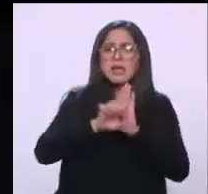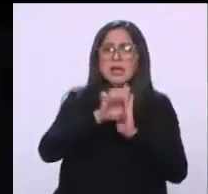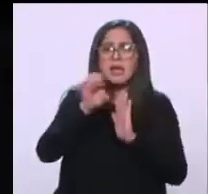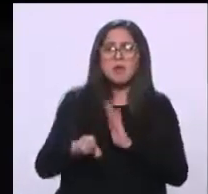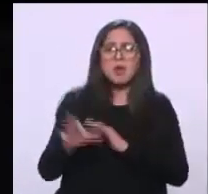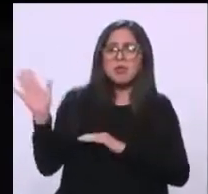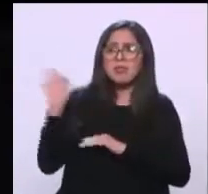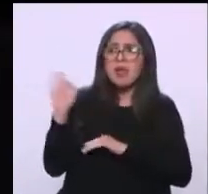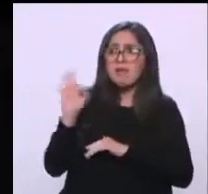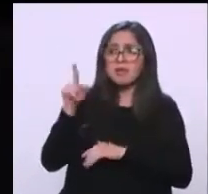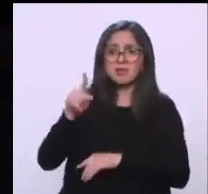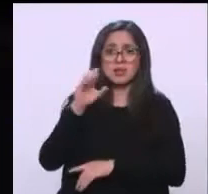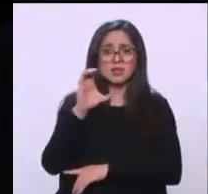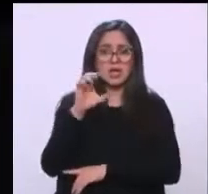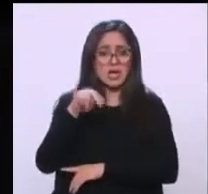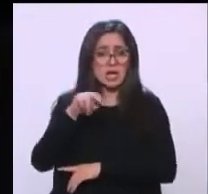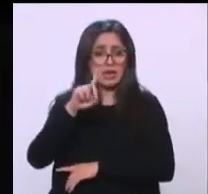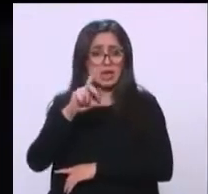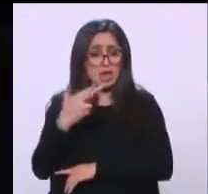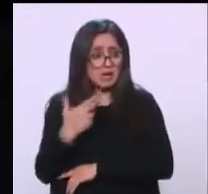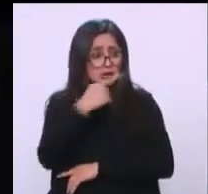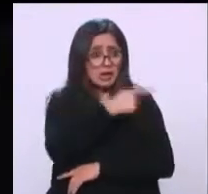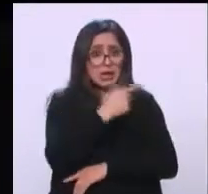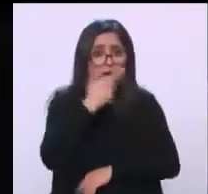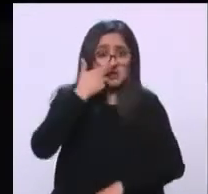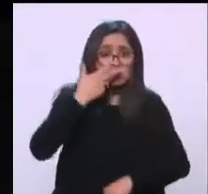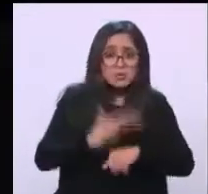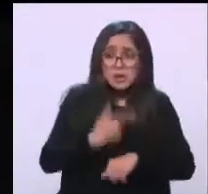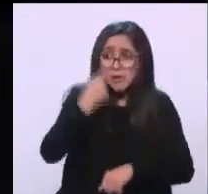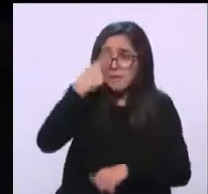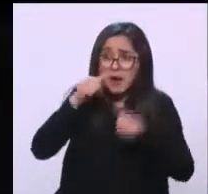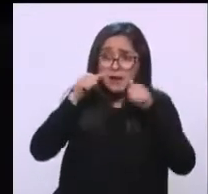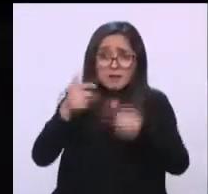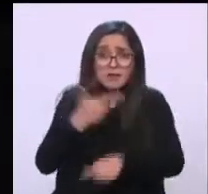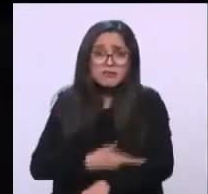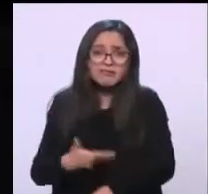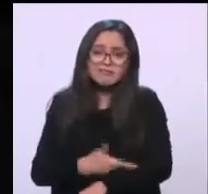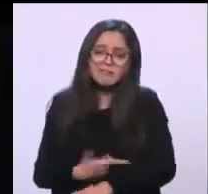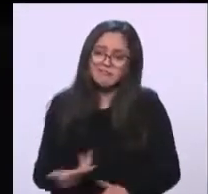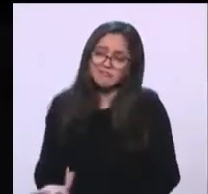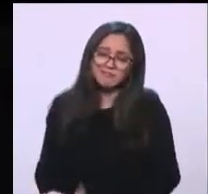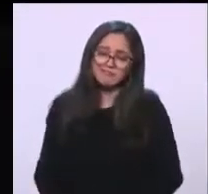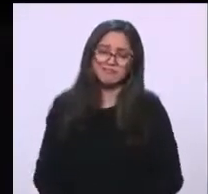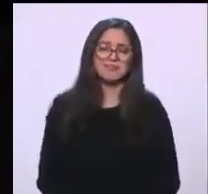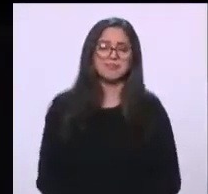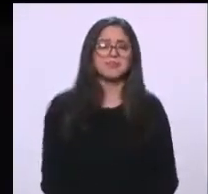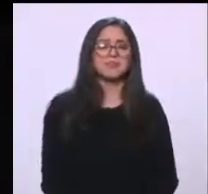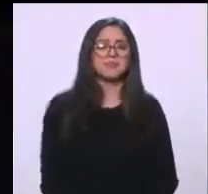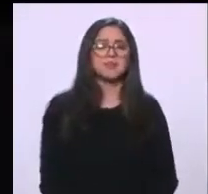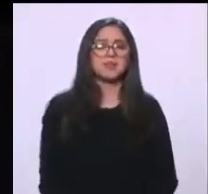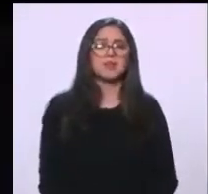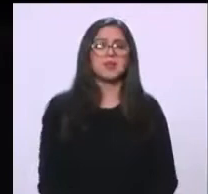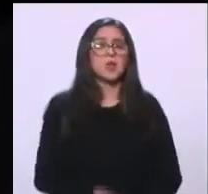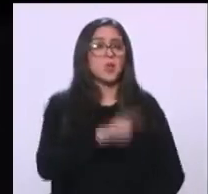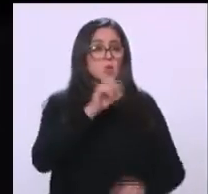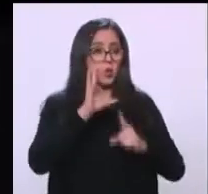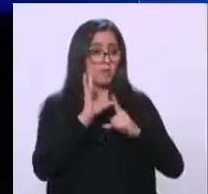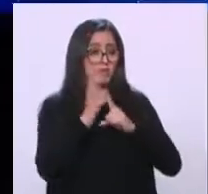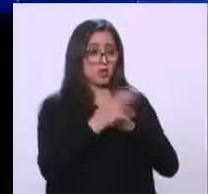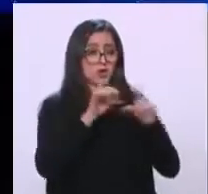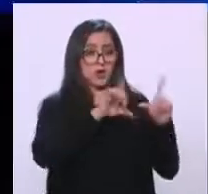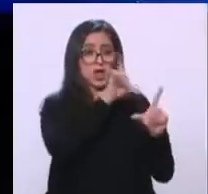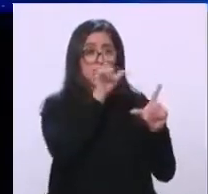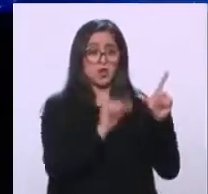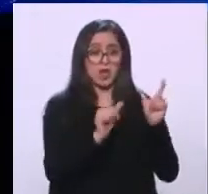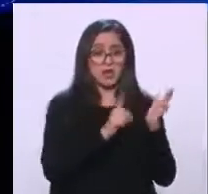la encargada de resolver los casos en particular. Sí, no, la Comisión Nacional de Derechos Humanos recomienda, o sea, su